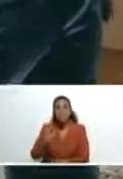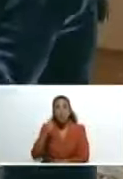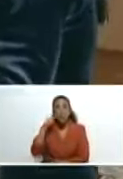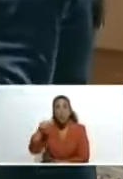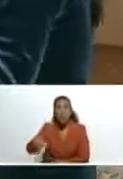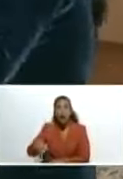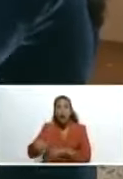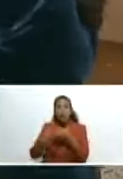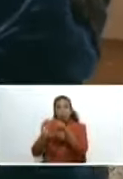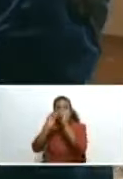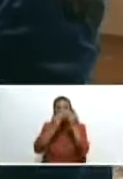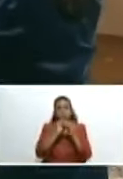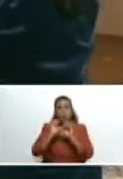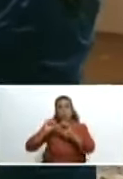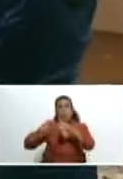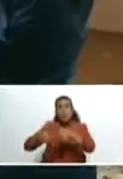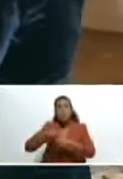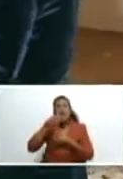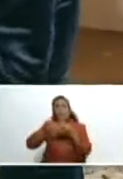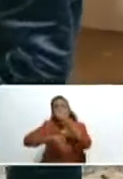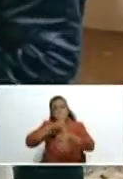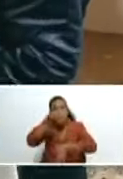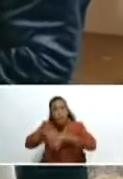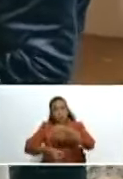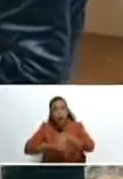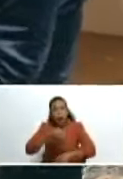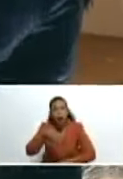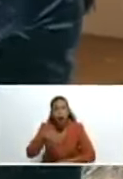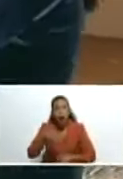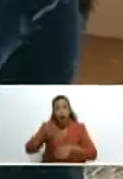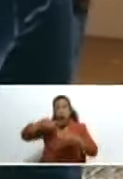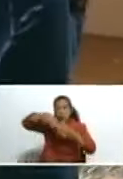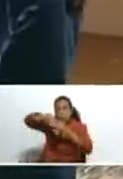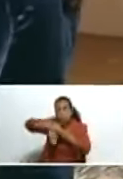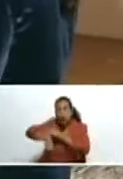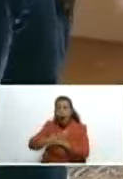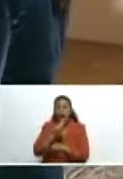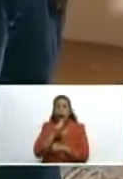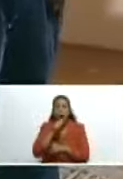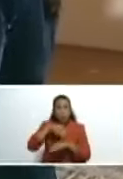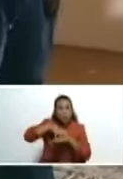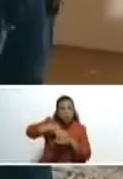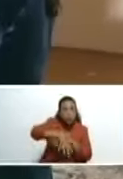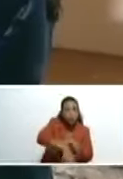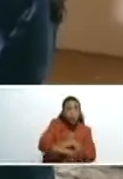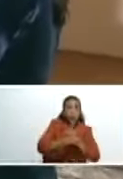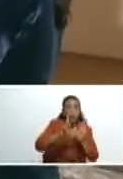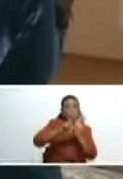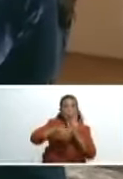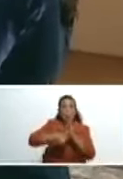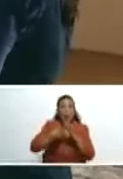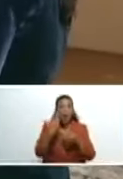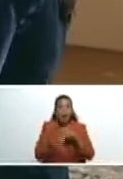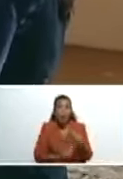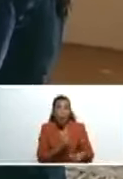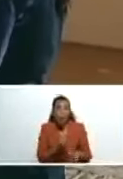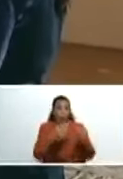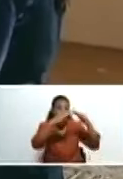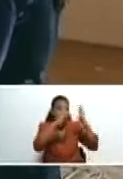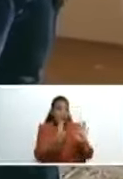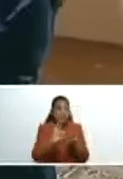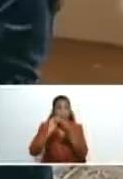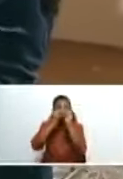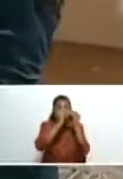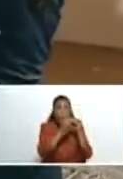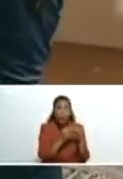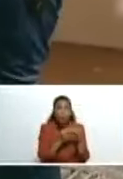para hablar entonces, empezamos a hablar de esas cañerías de arcilla y luego con la restauración 1 de la Casa Natal,